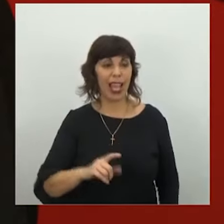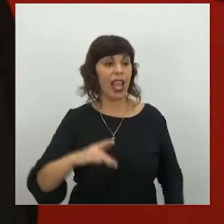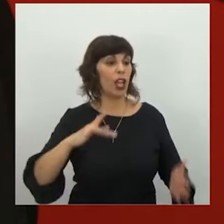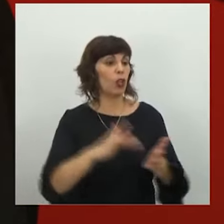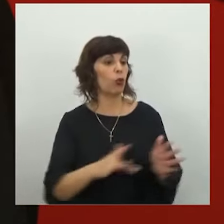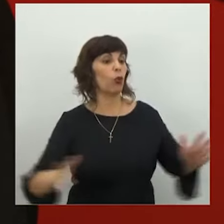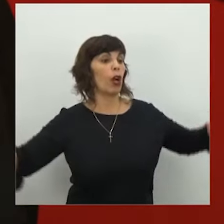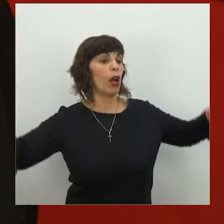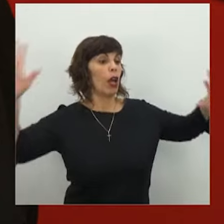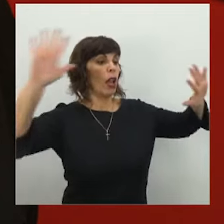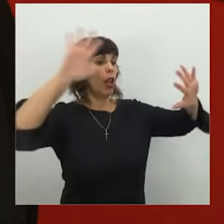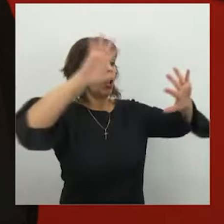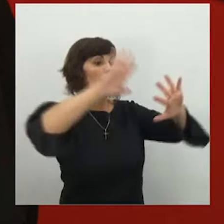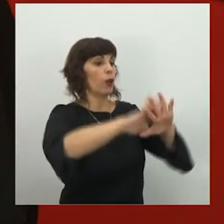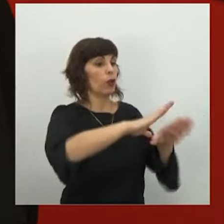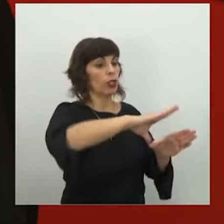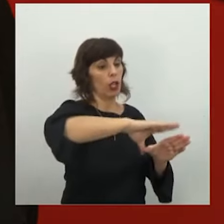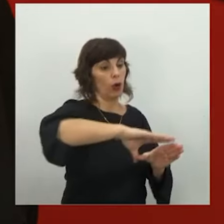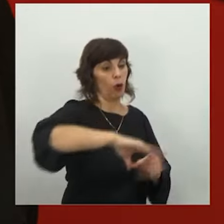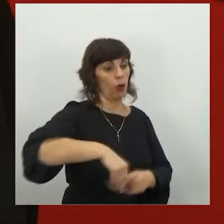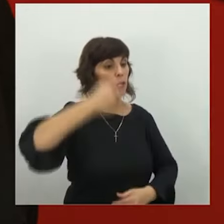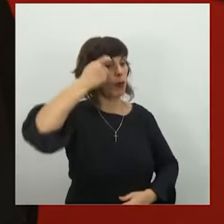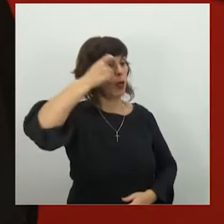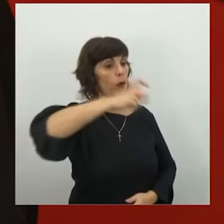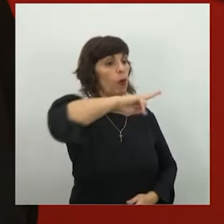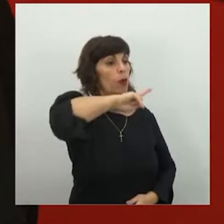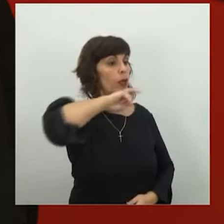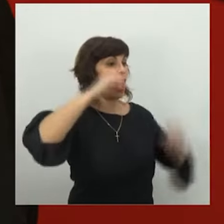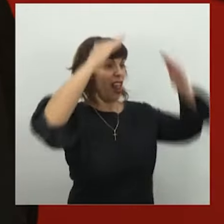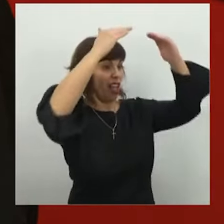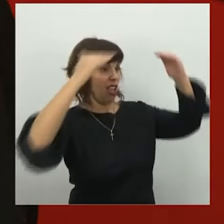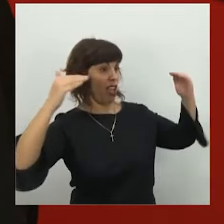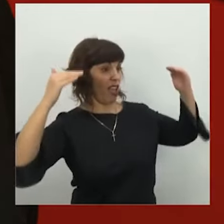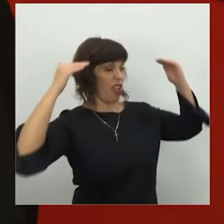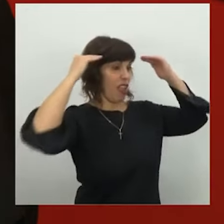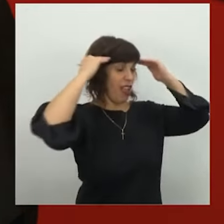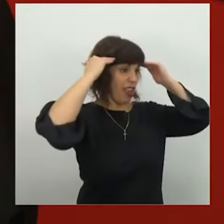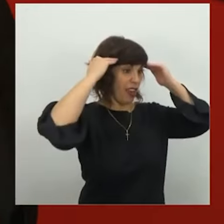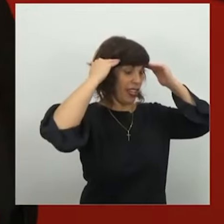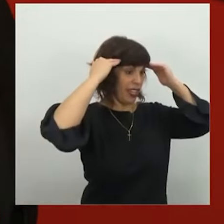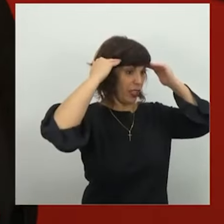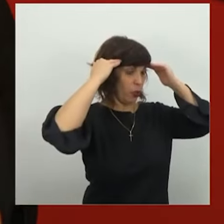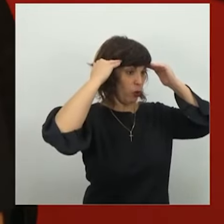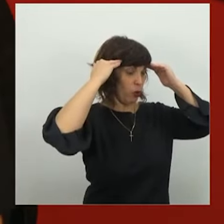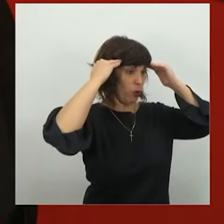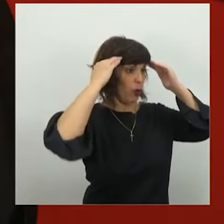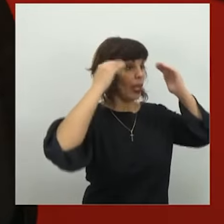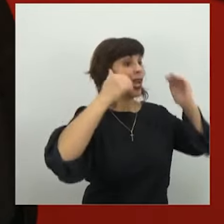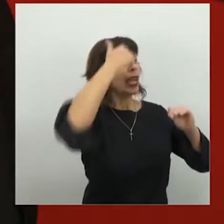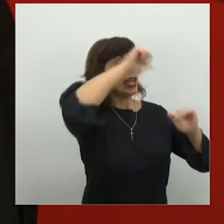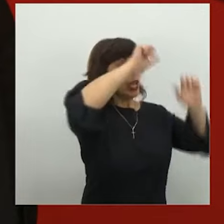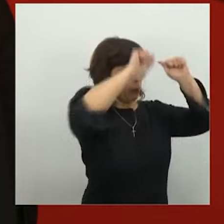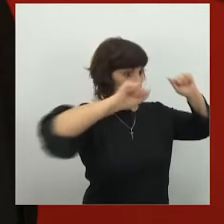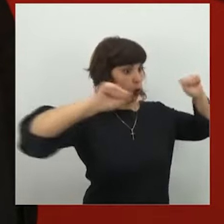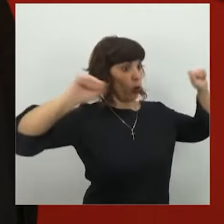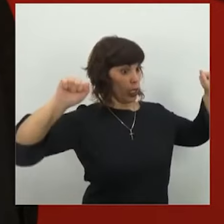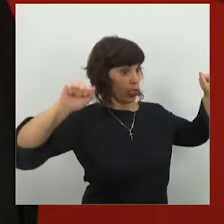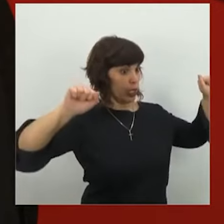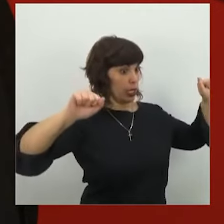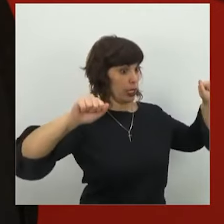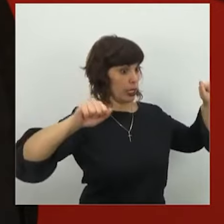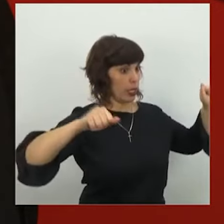del cordero, tenéis que comer todo. De todo lo que es en cuanto a Jesucristo, hay que